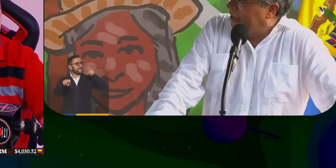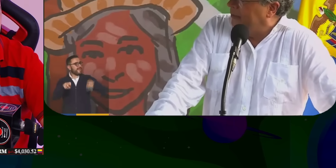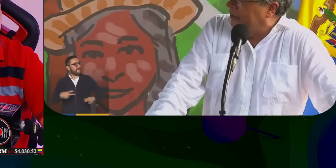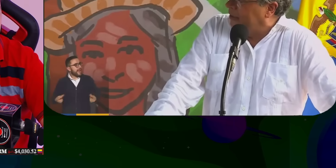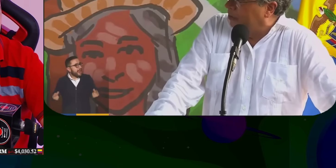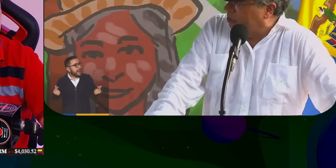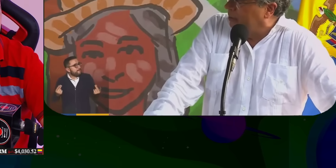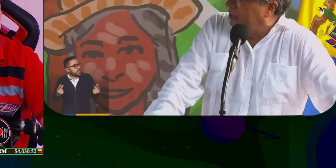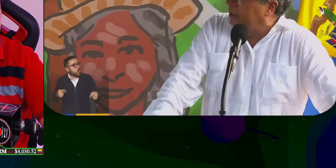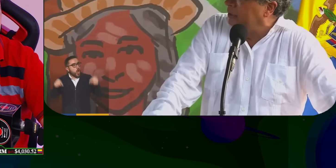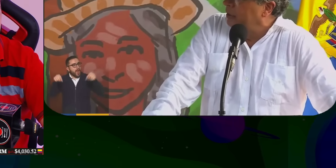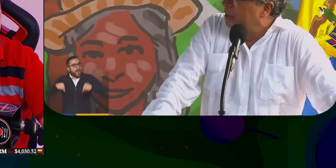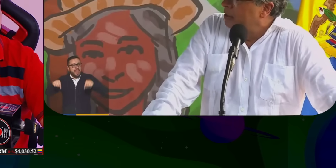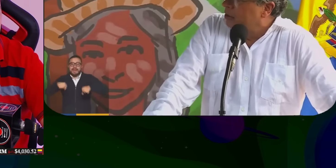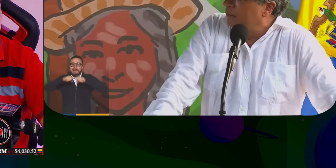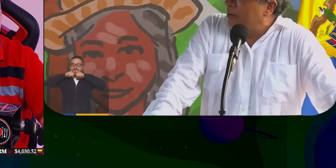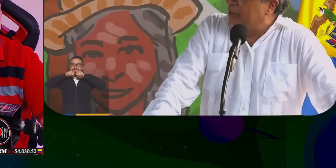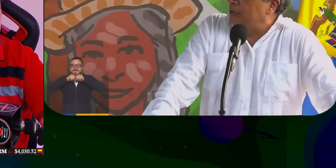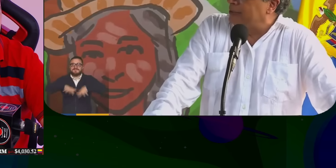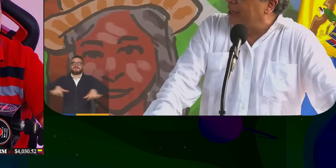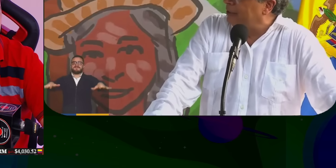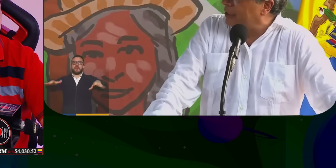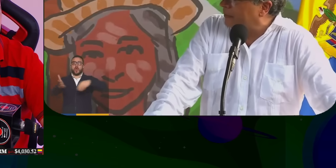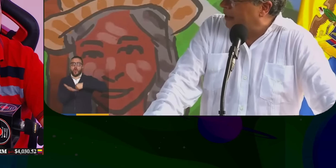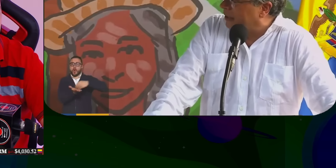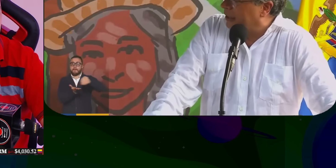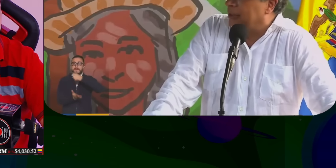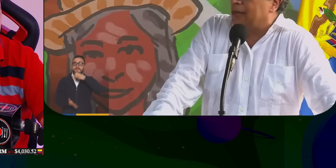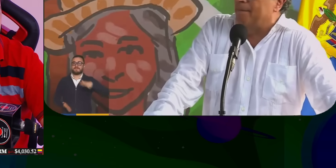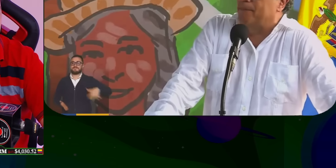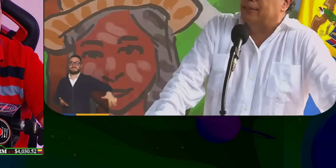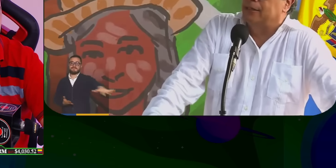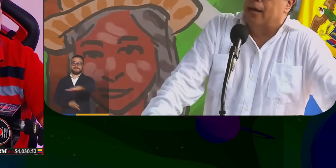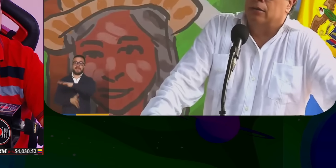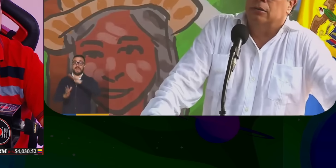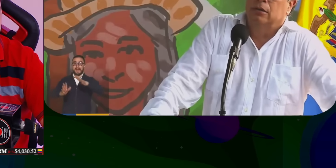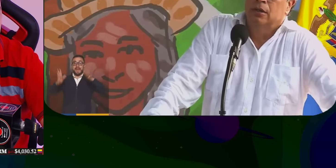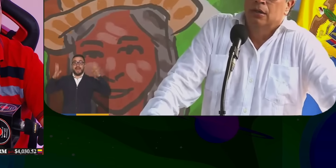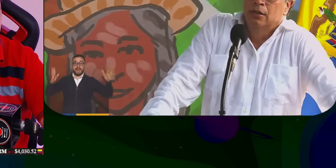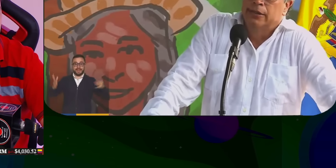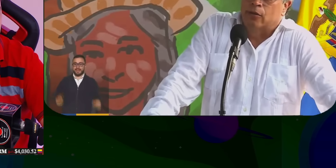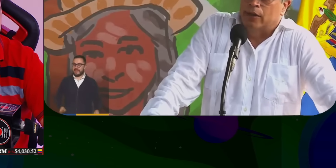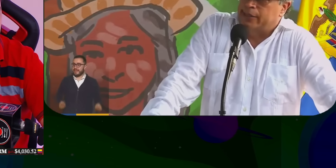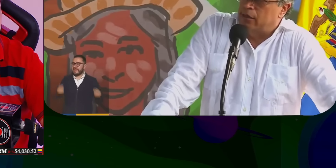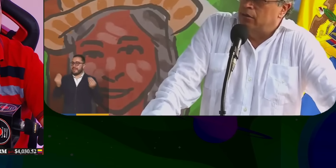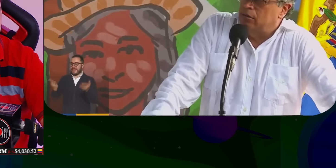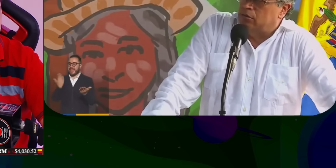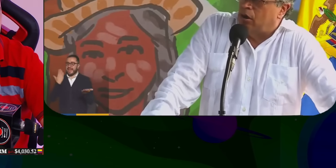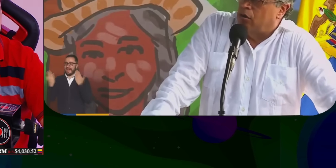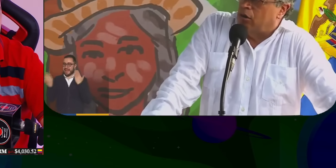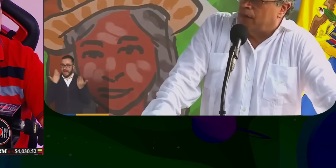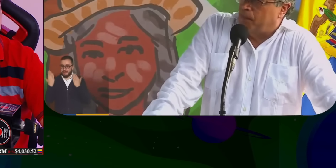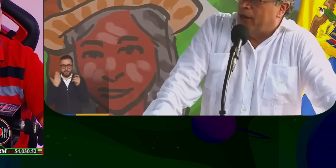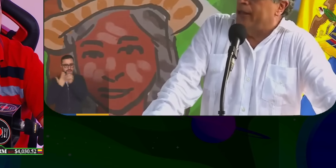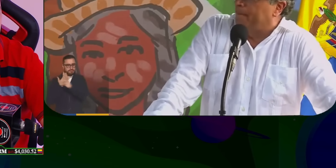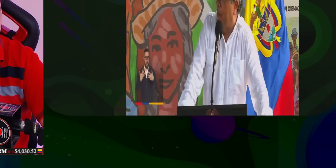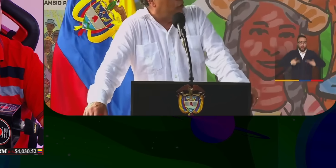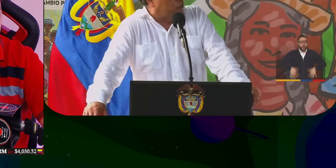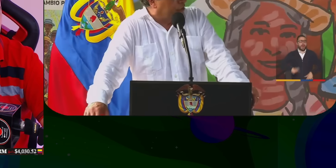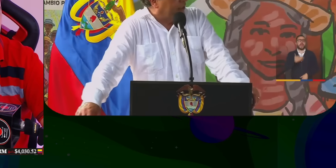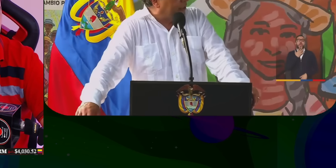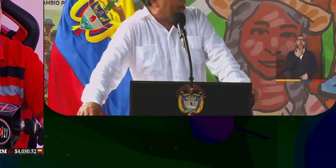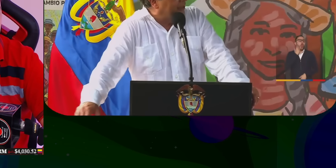más rápidamente posible, comprando haciendas para que el campesinado de cualquier color